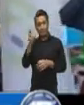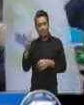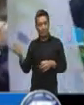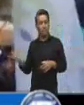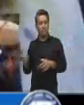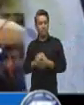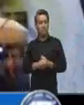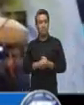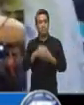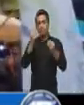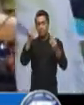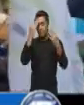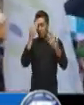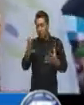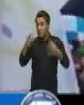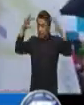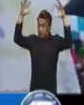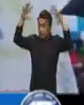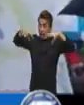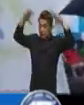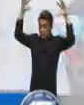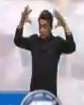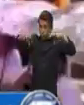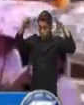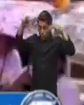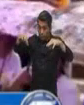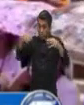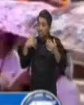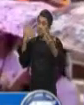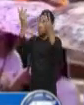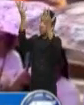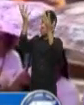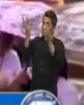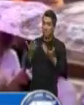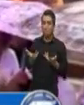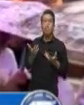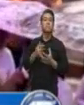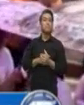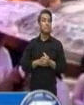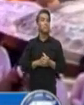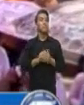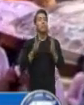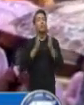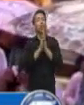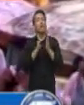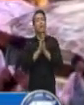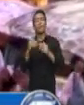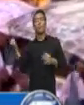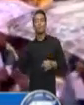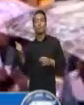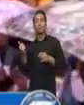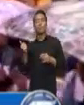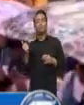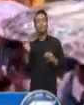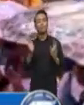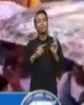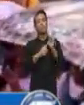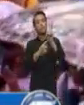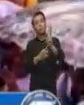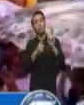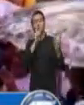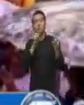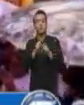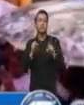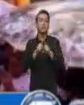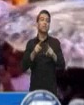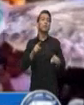gracias al agua que cayó, que recibimos. Durante el domingo, el binomio presidencial continuó su gira por Alta Verapaz, donde visitó